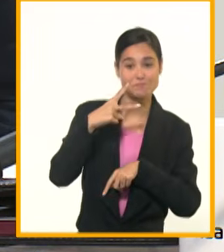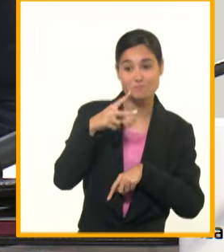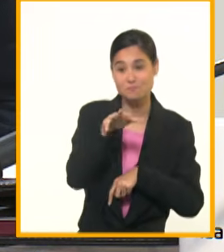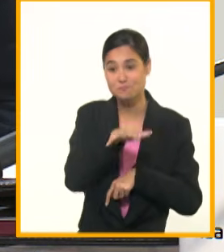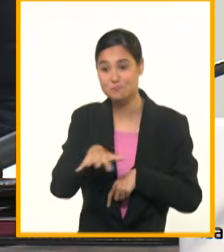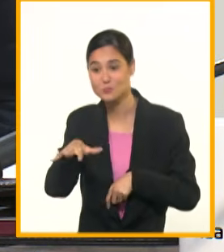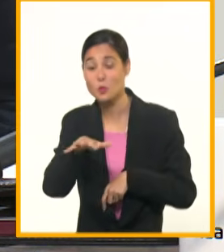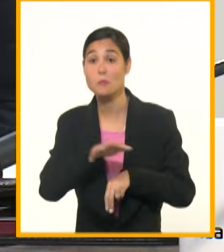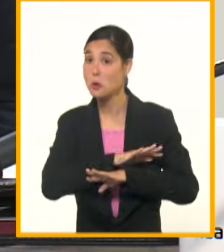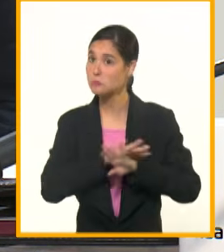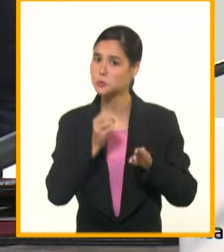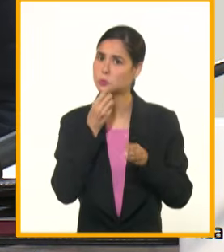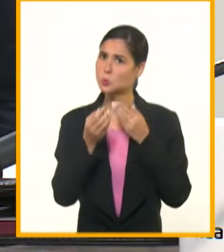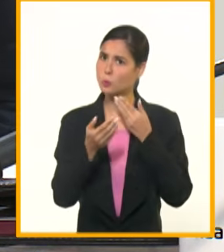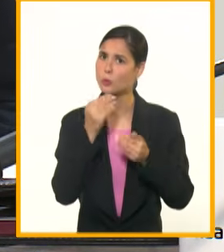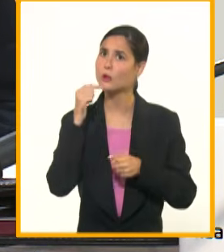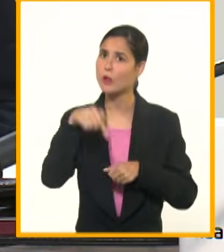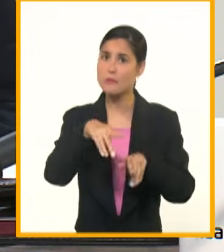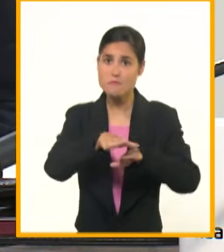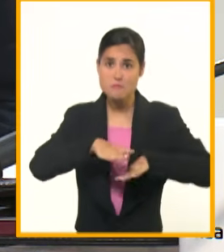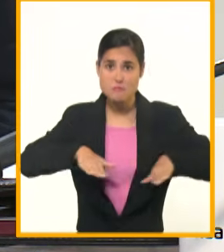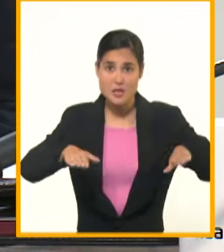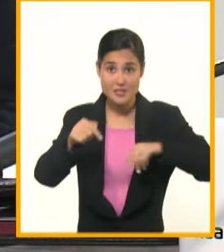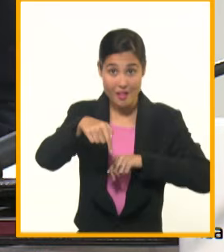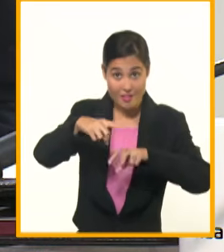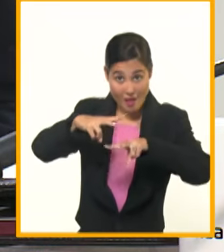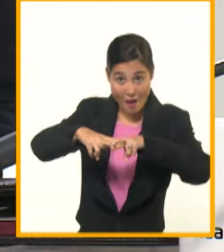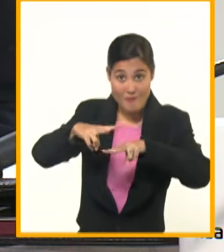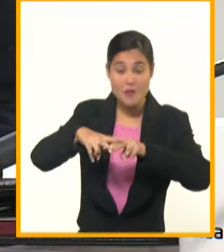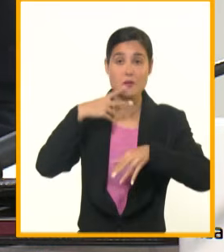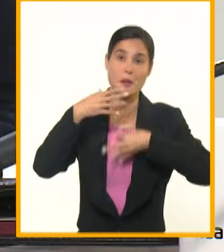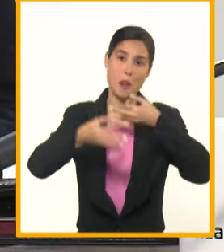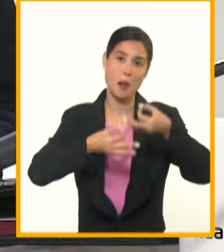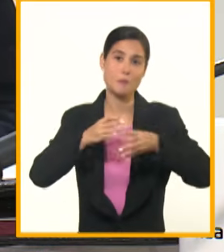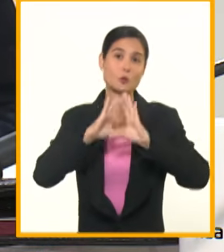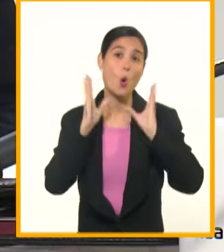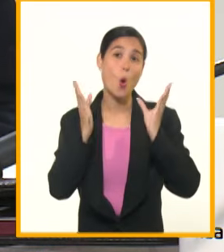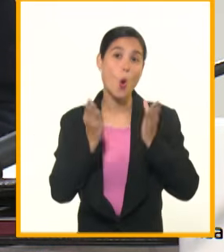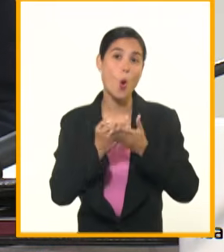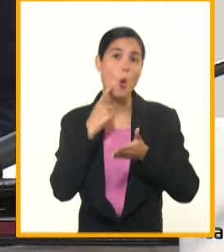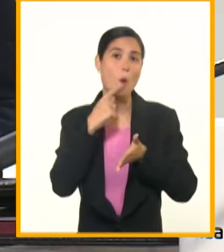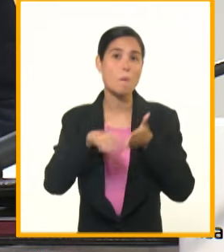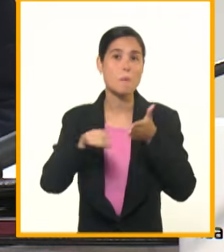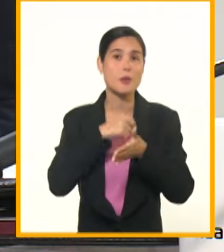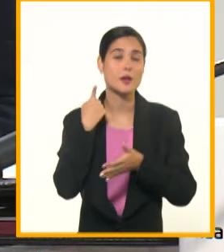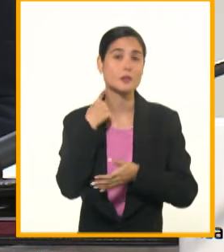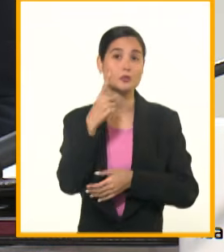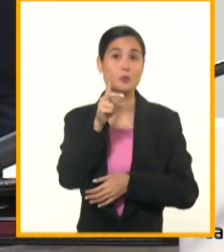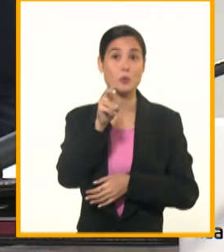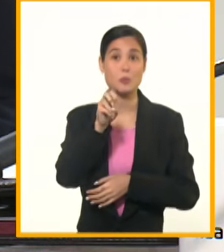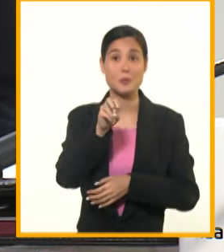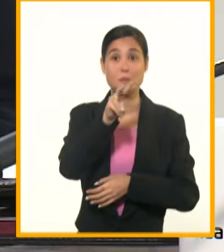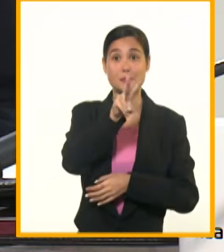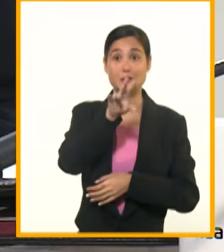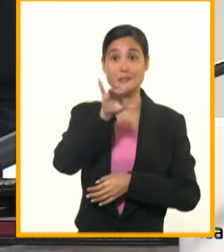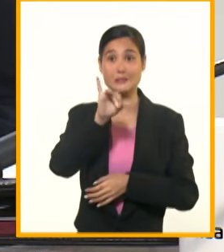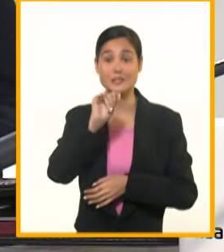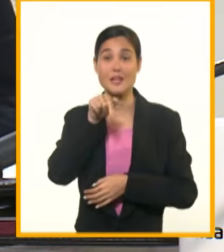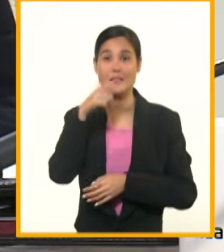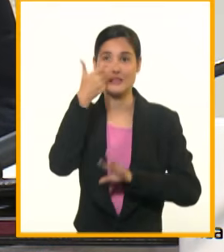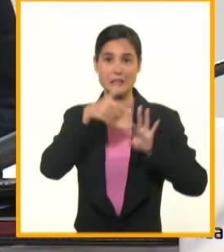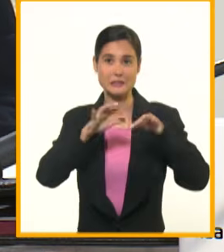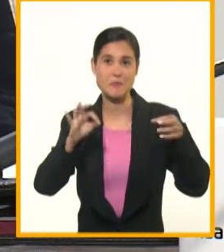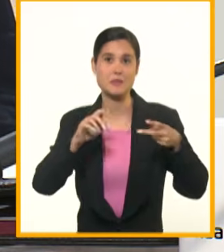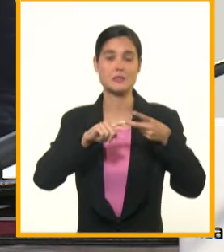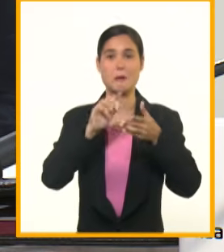como provincia y de las proyecciones que para el 2026 tienen. Por eso tenemos hoy acá en nuestro estudio, no en sus